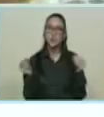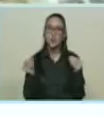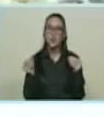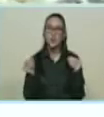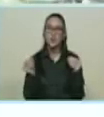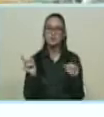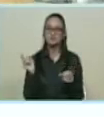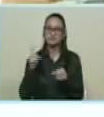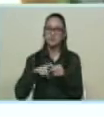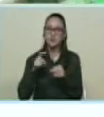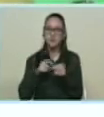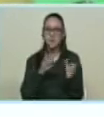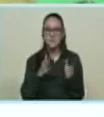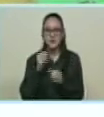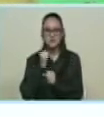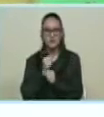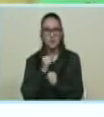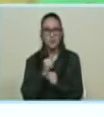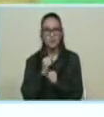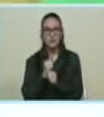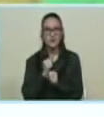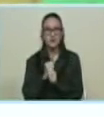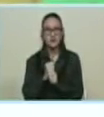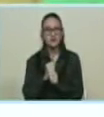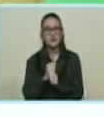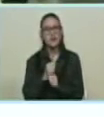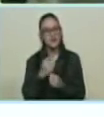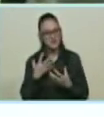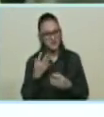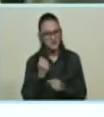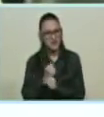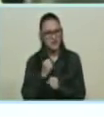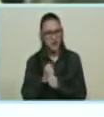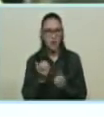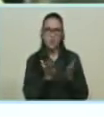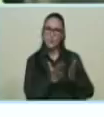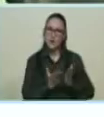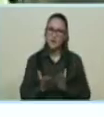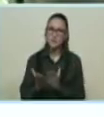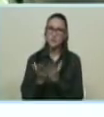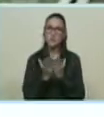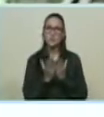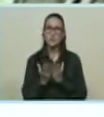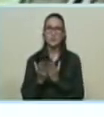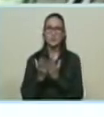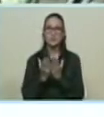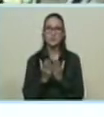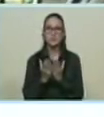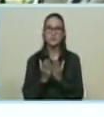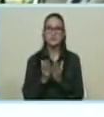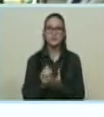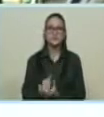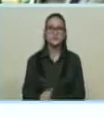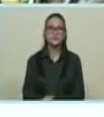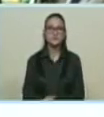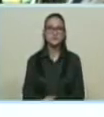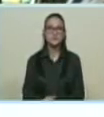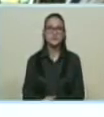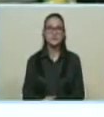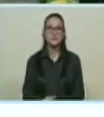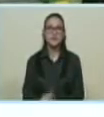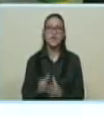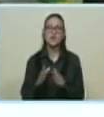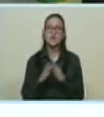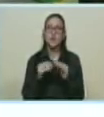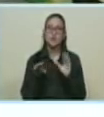todos se van a incorporar al Plan Chamba Juvenil con su trabajo, su estudio, y todo lo que